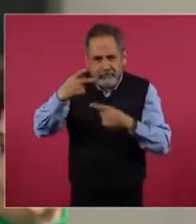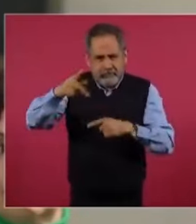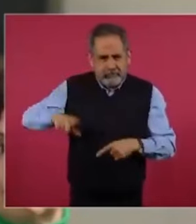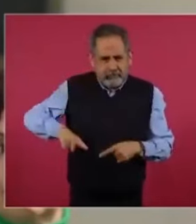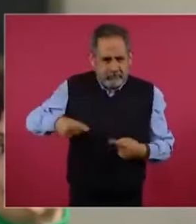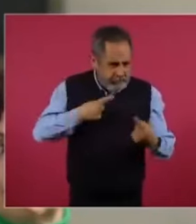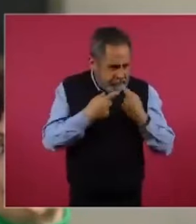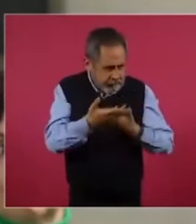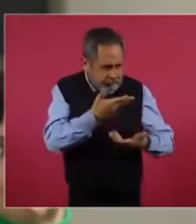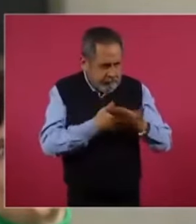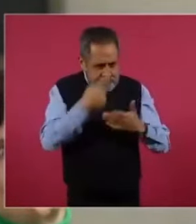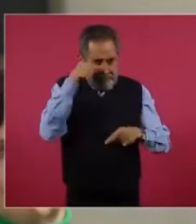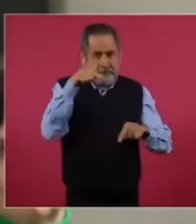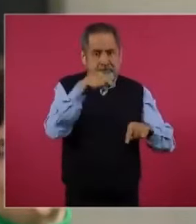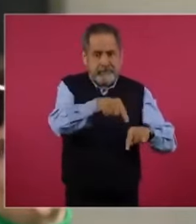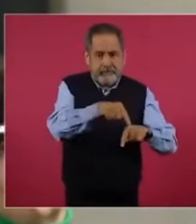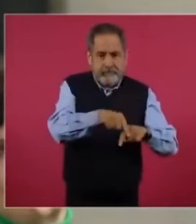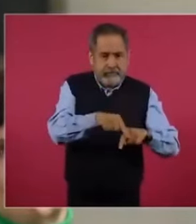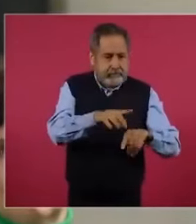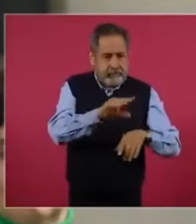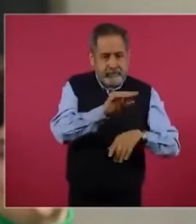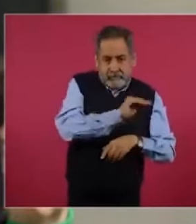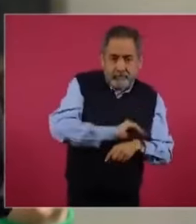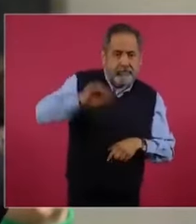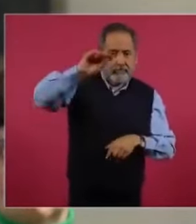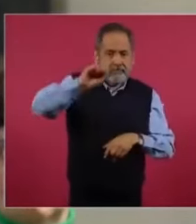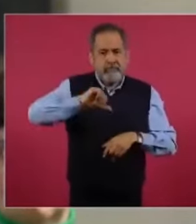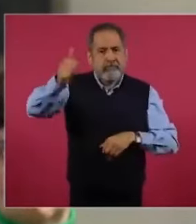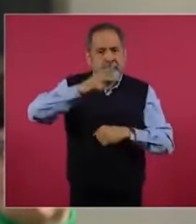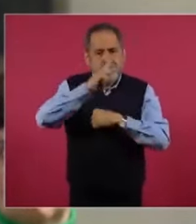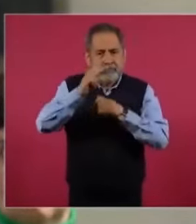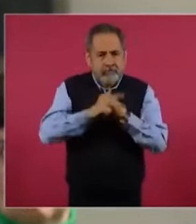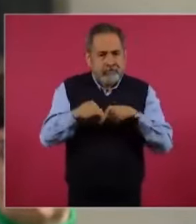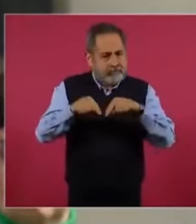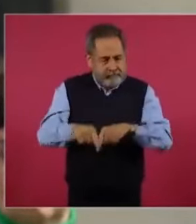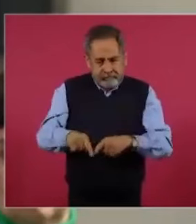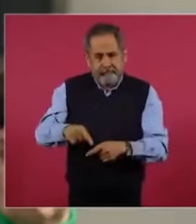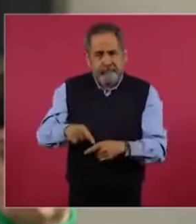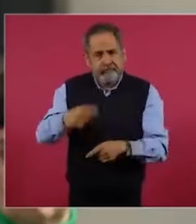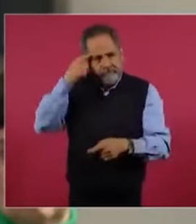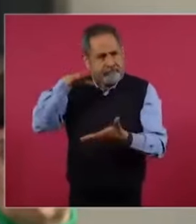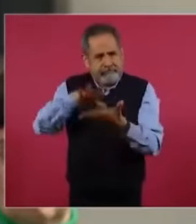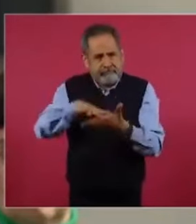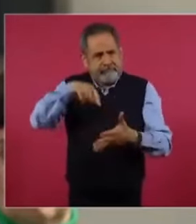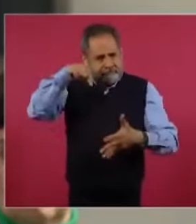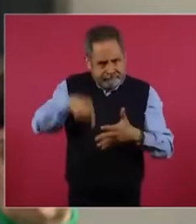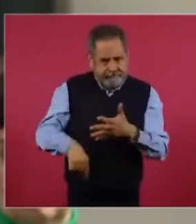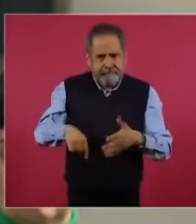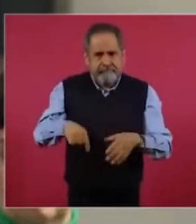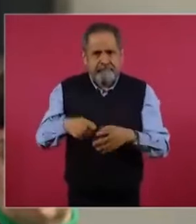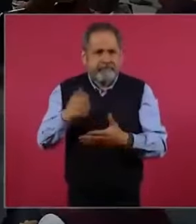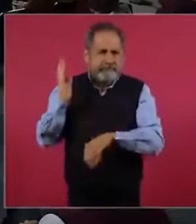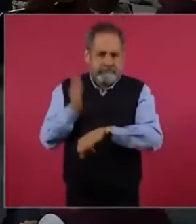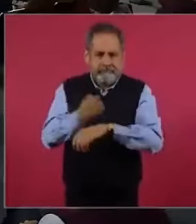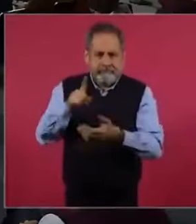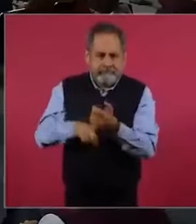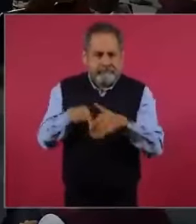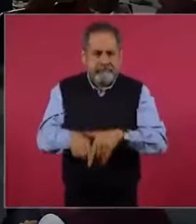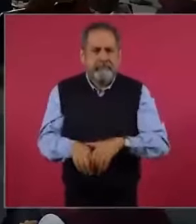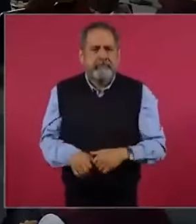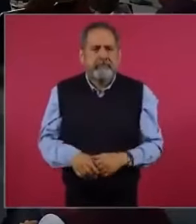que la fgr tiene la práctica de otorgar facilidades reducir penas e incluso ofrecer protección a testigos